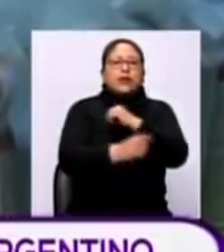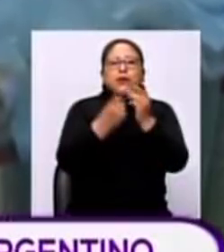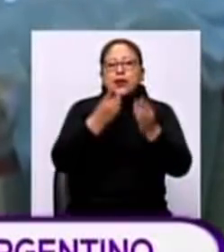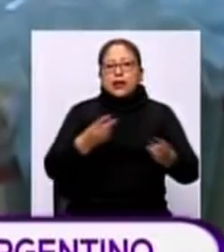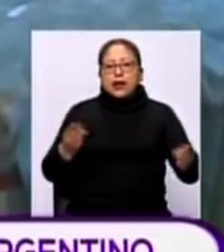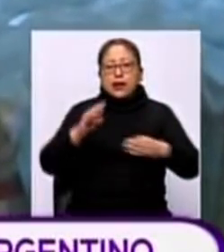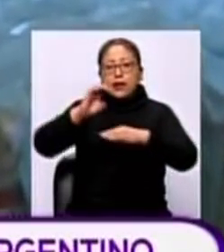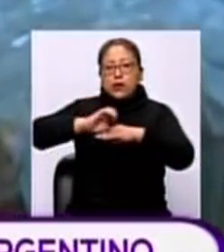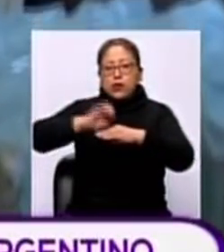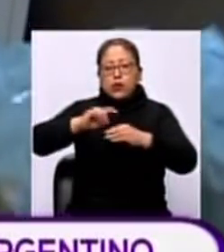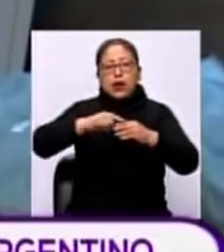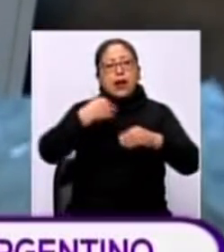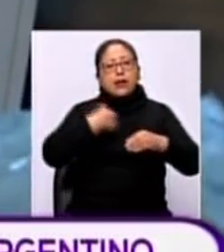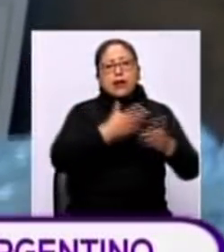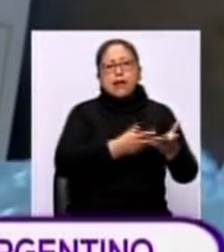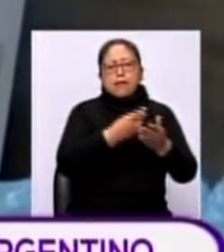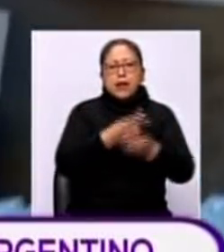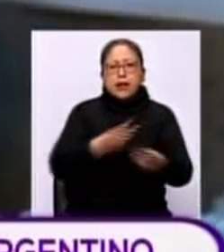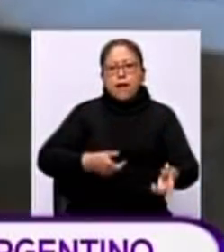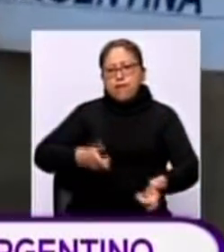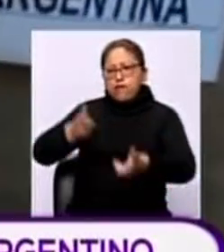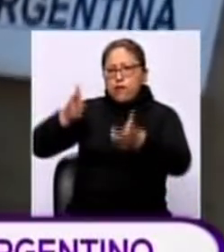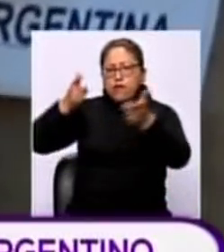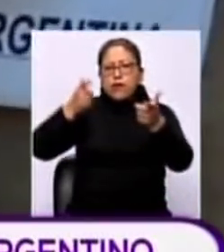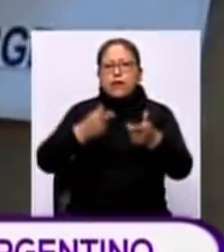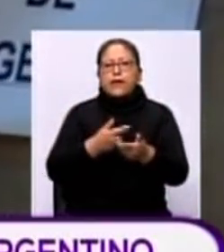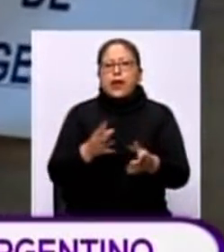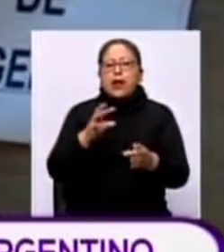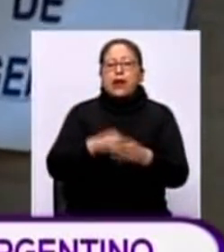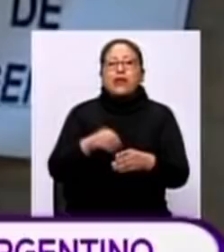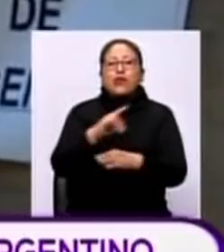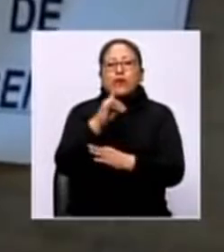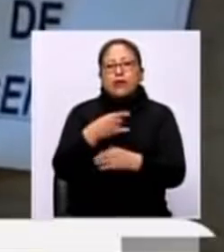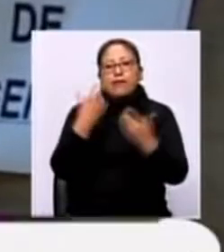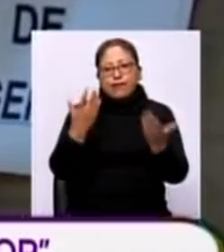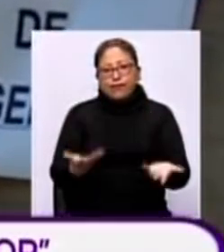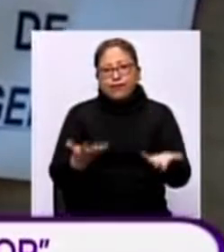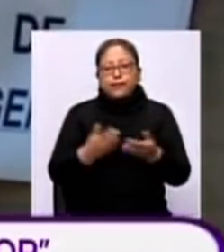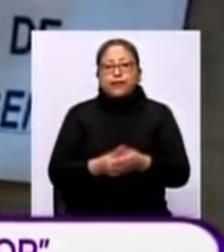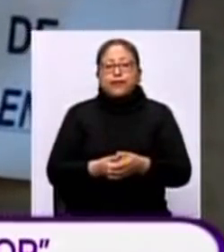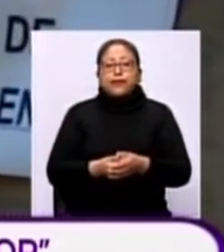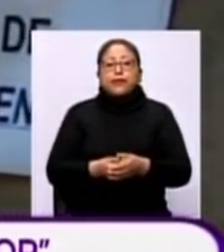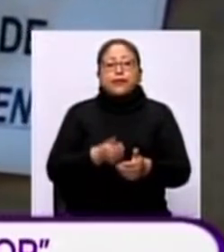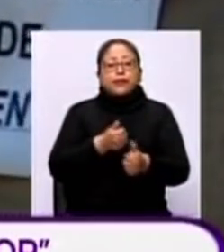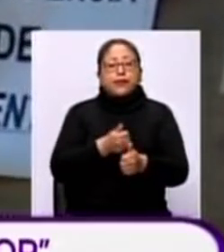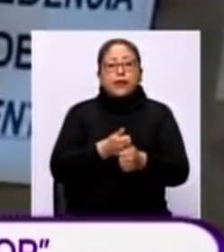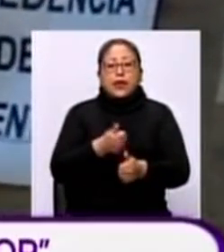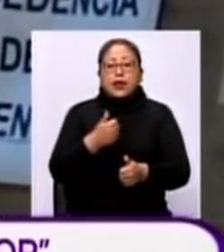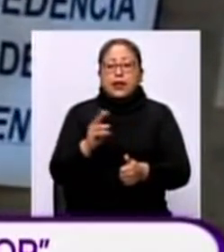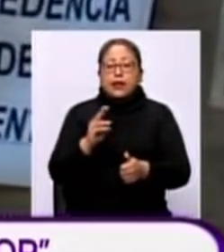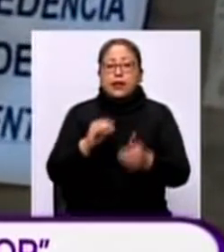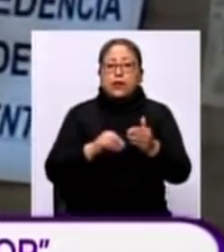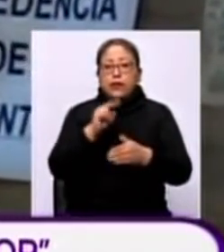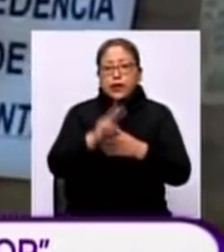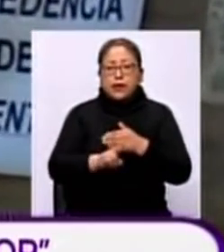República Argentina porque el expresidente Mauricio Macri se lo negó. Sí. De hecho, hay que destacar también que fue el propio presidente Alberto Fernández,